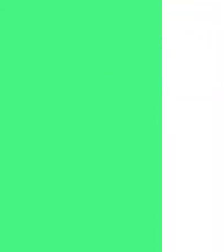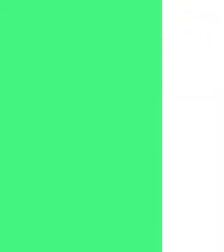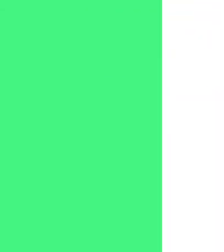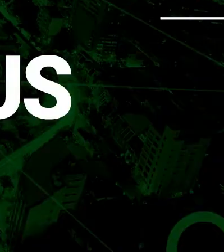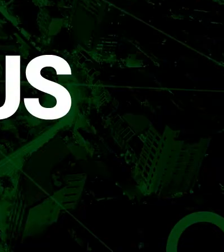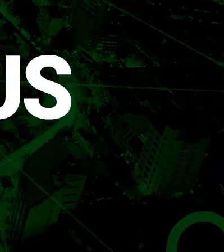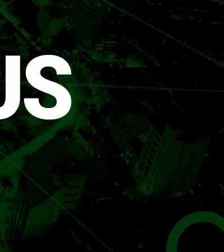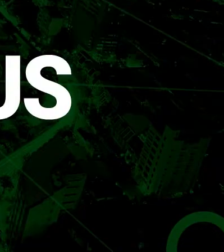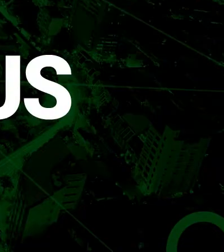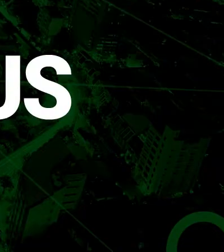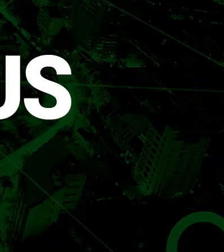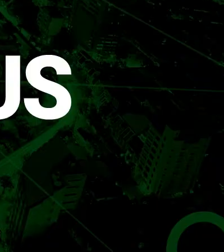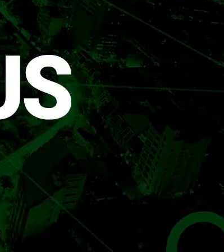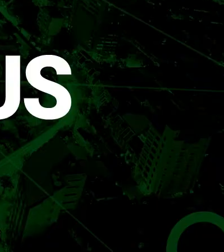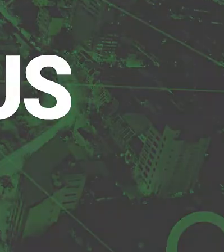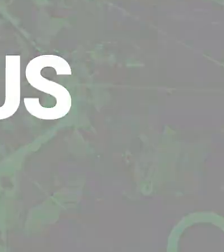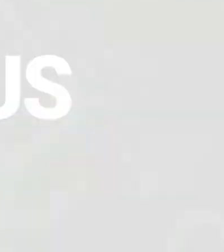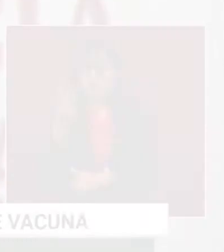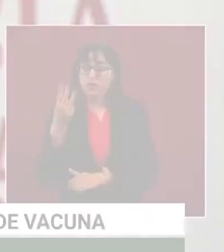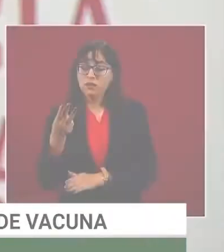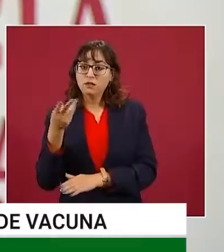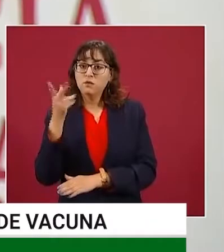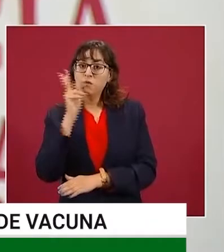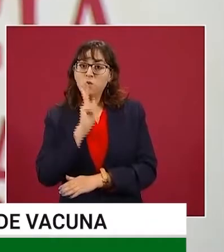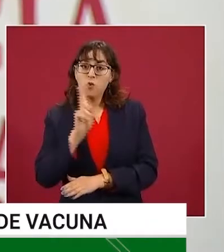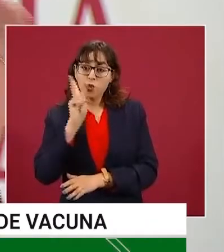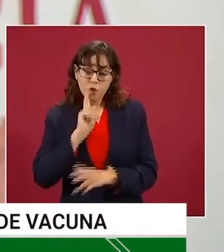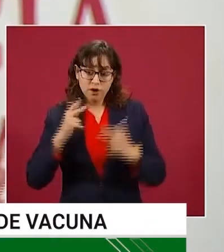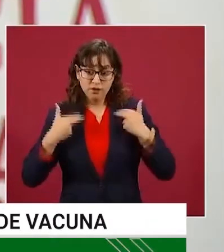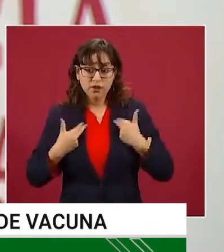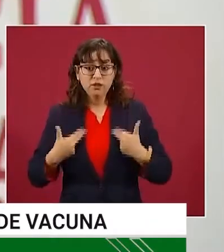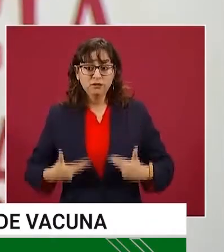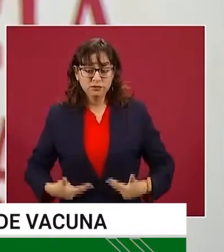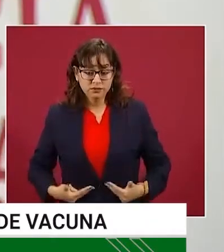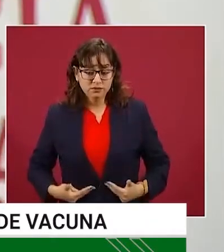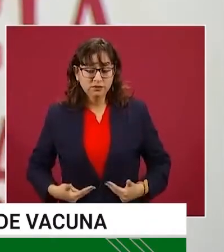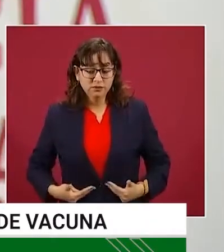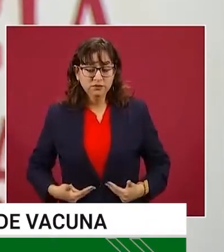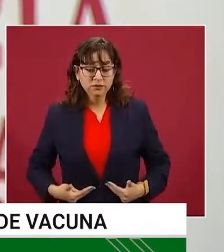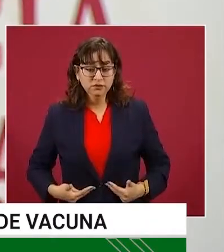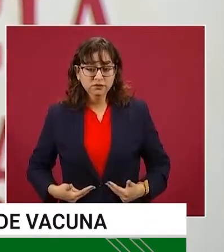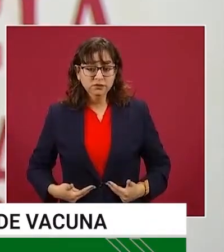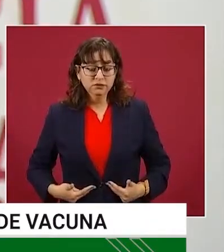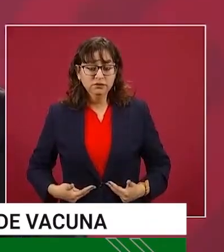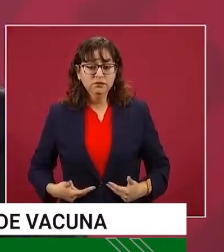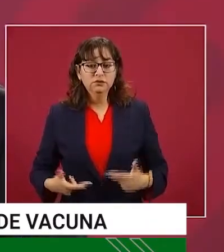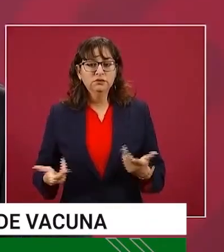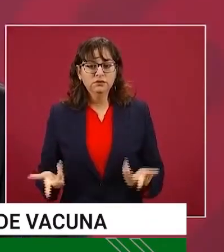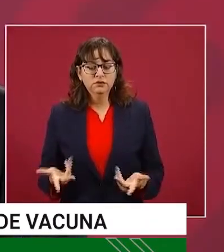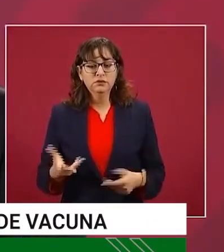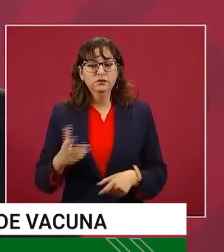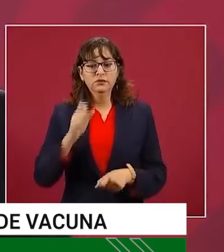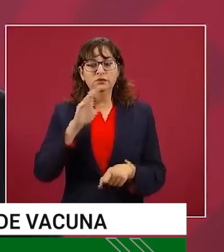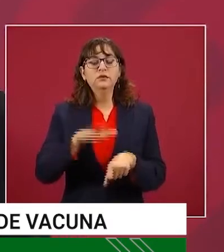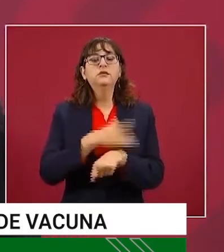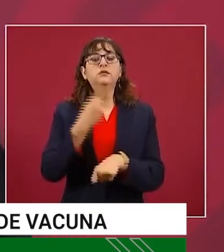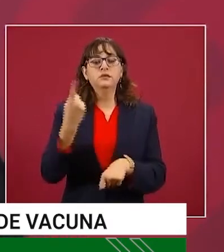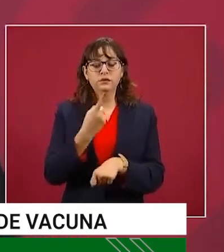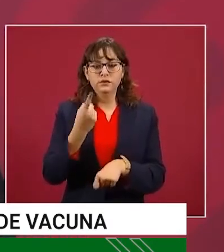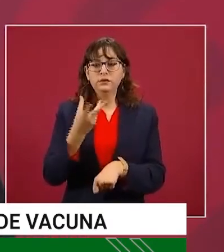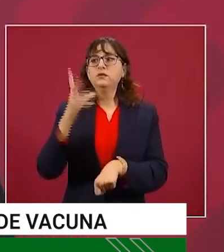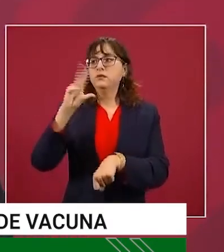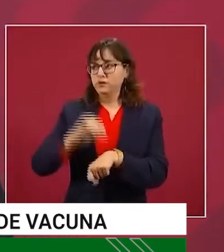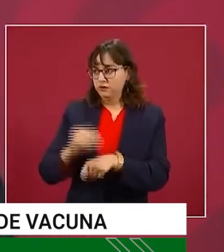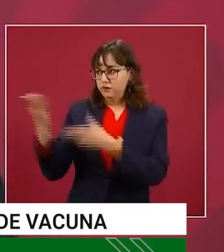comentario. Reporte coronavirus. Y en el martes del Pulso de la Salud, el canciller Marcelo Ebrard detalló que hay